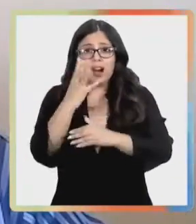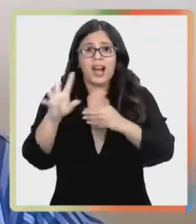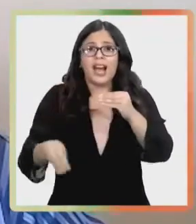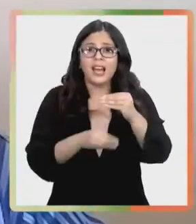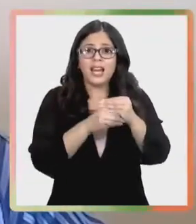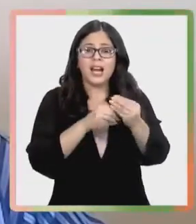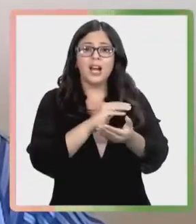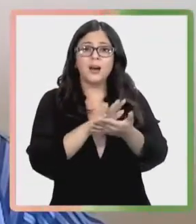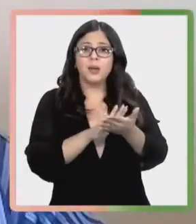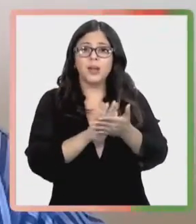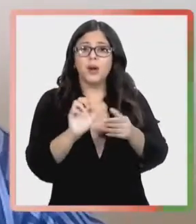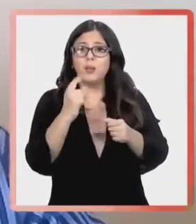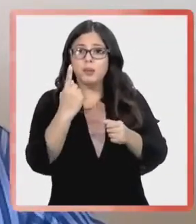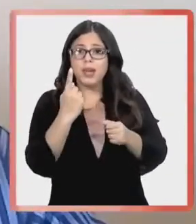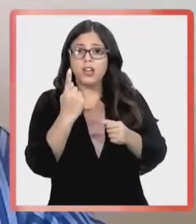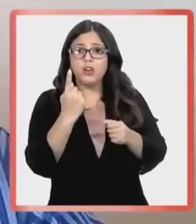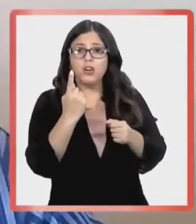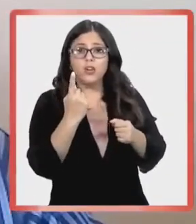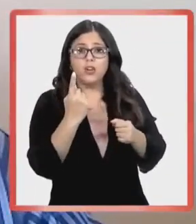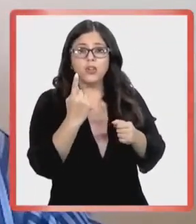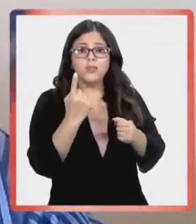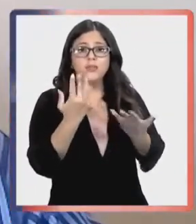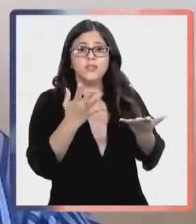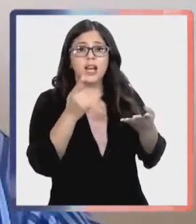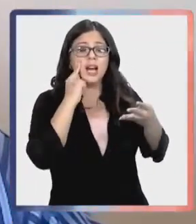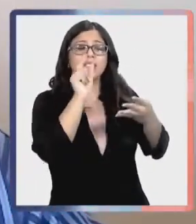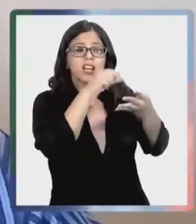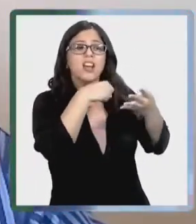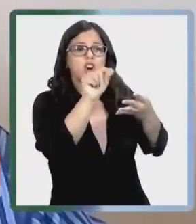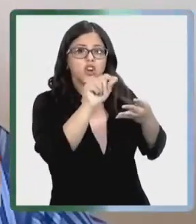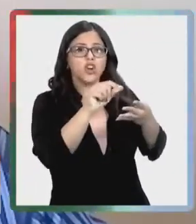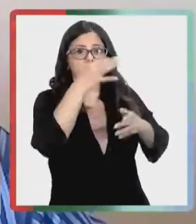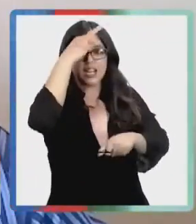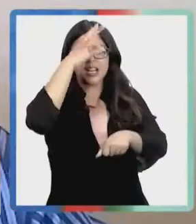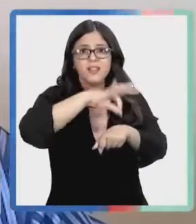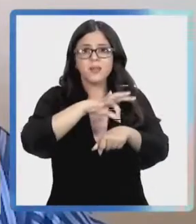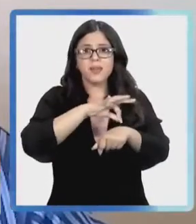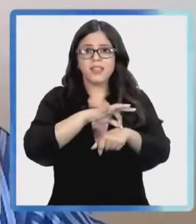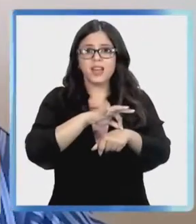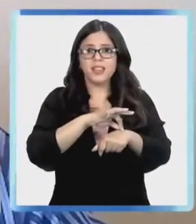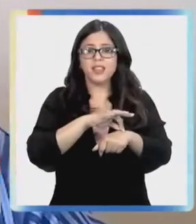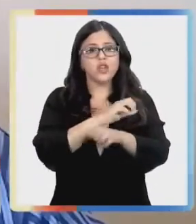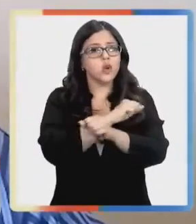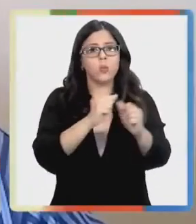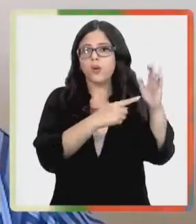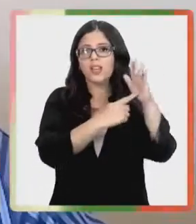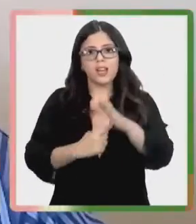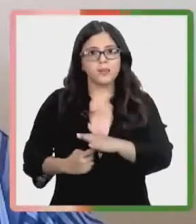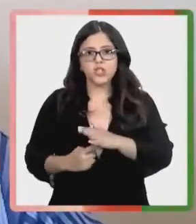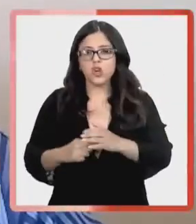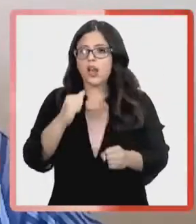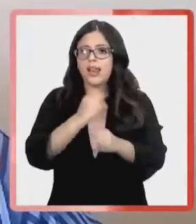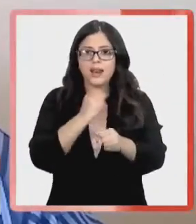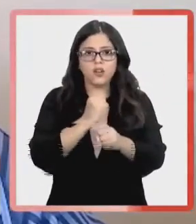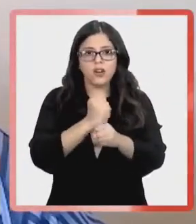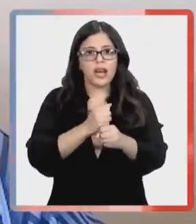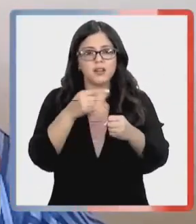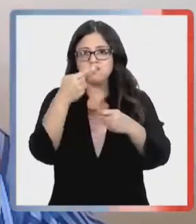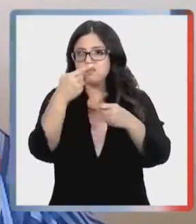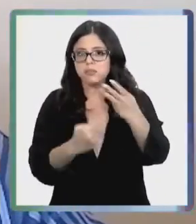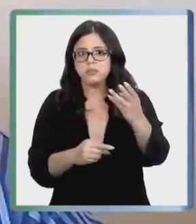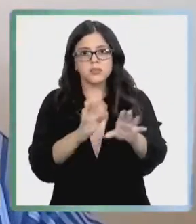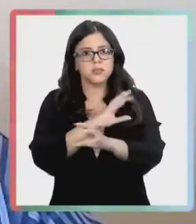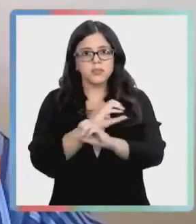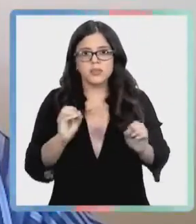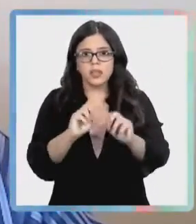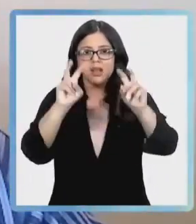agregan. Primero, se reconoce la enfermedad como tal, es decir, no va a poder existir ni discriminación ni laboral ni en ningún